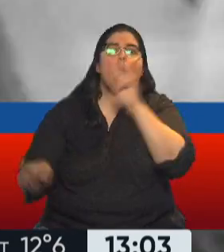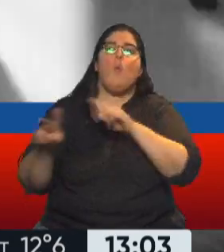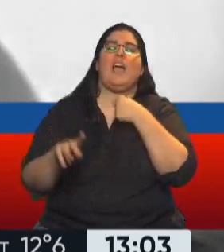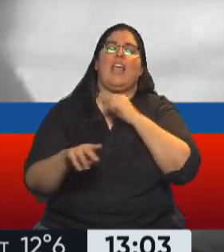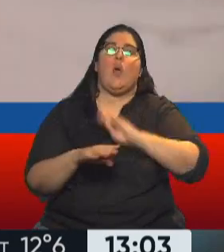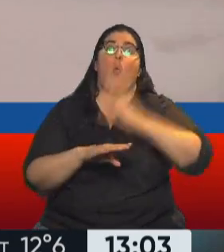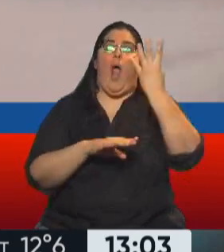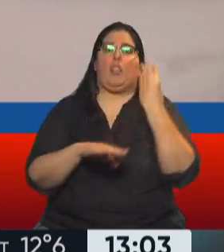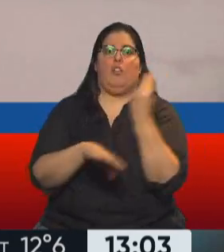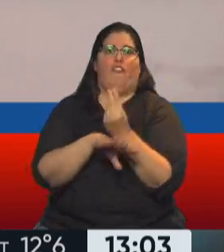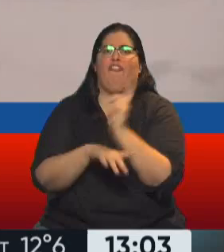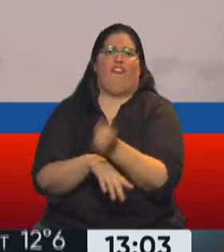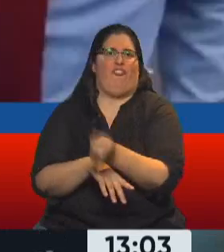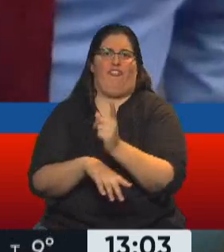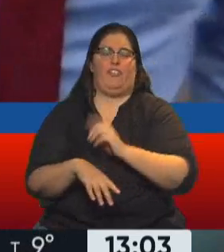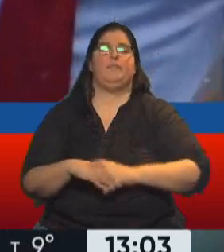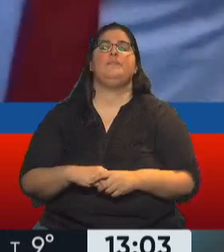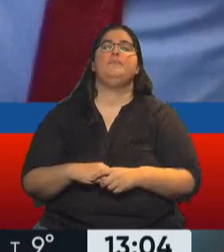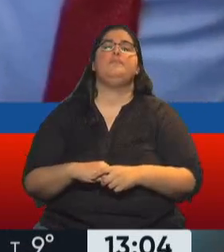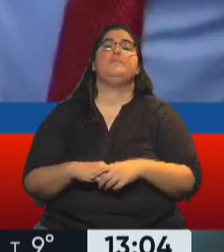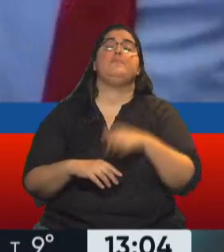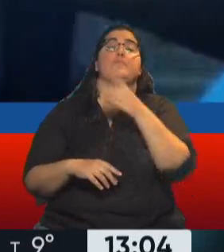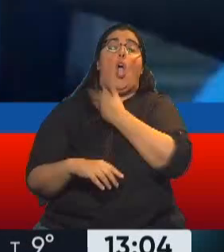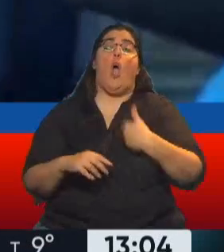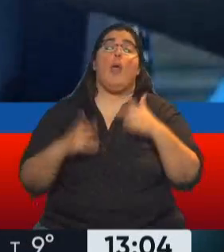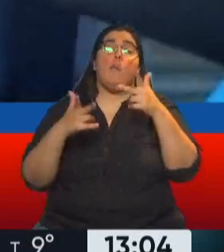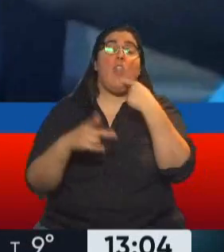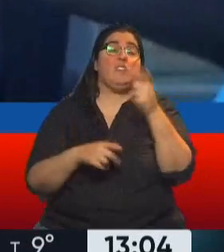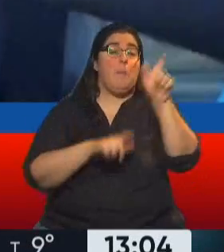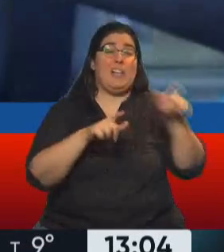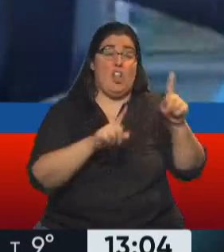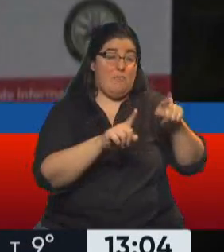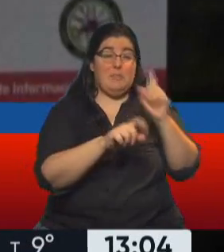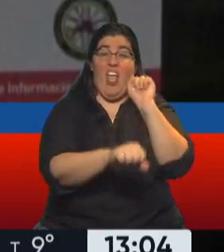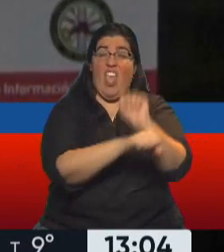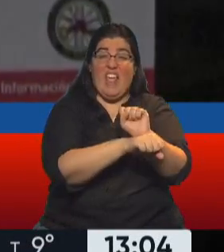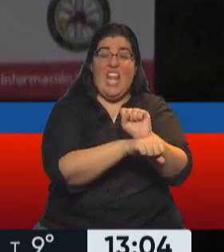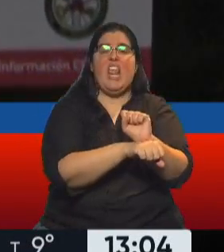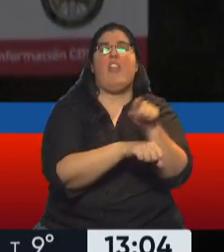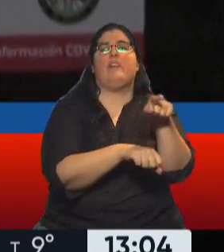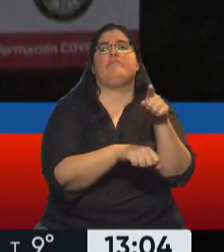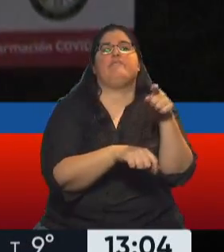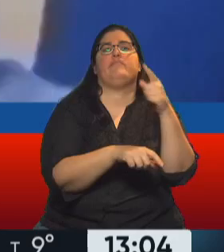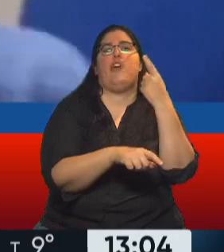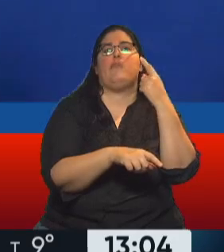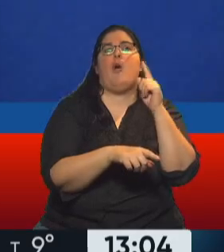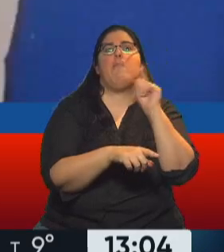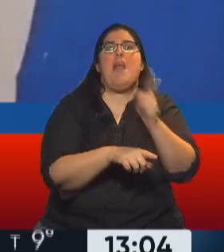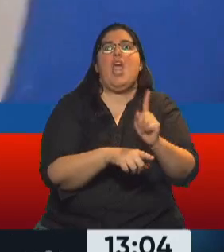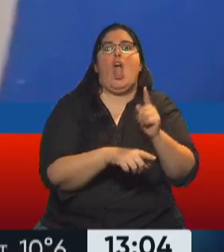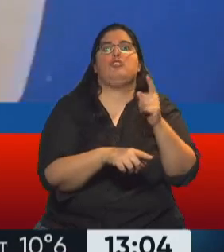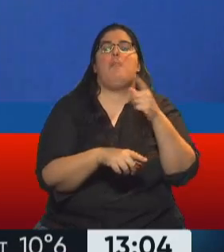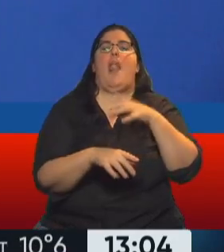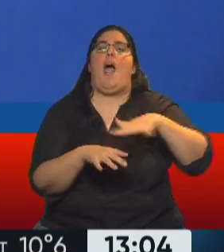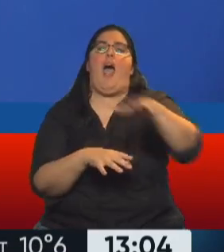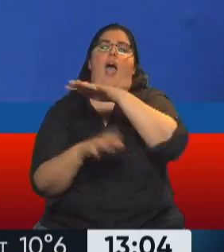consecutivo. El gobierno asegura que las personas detenidas atentan contra la soberanía y la seguridad por sus vínculos